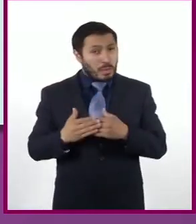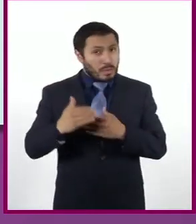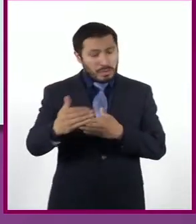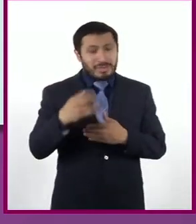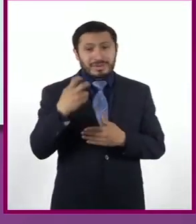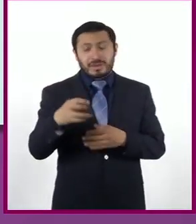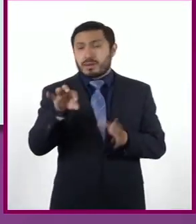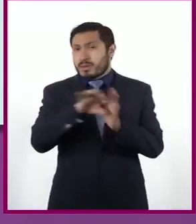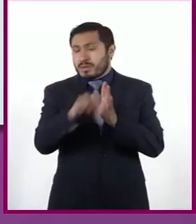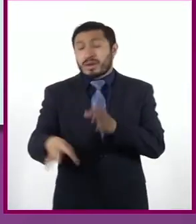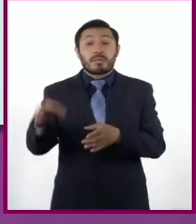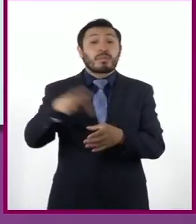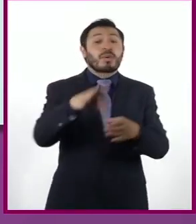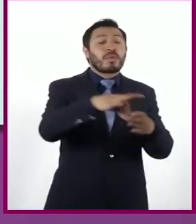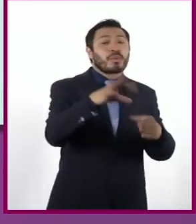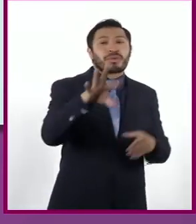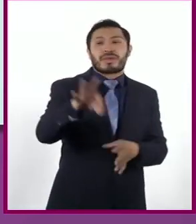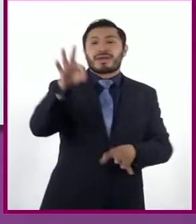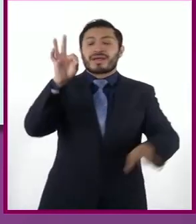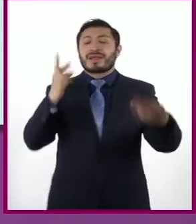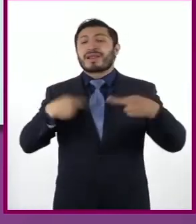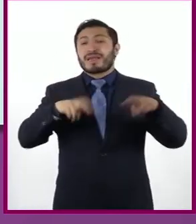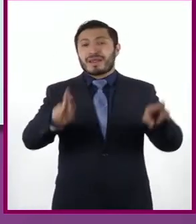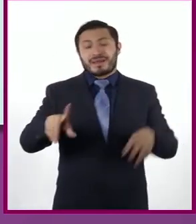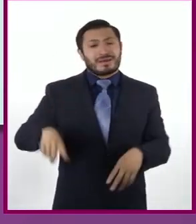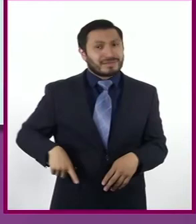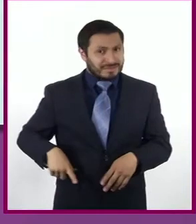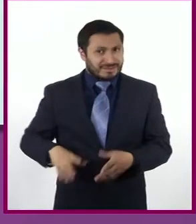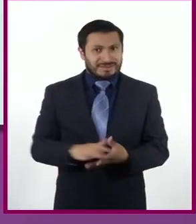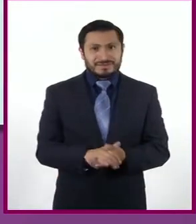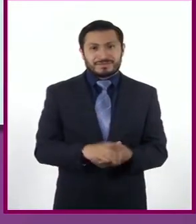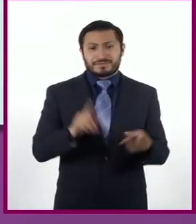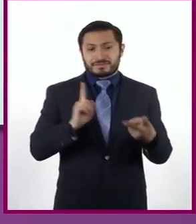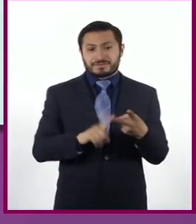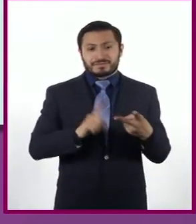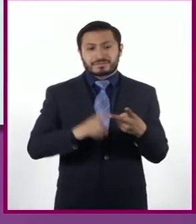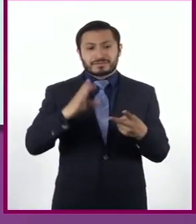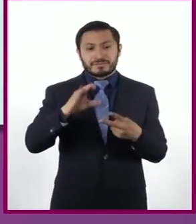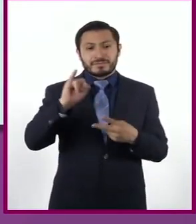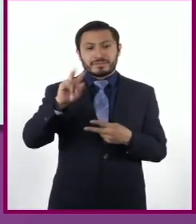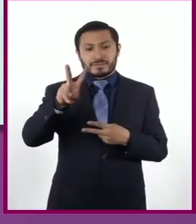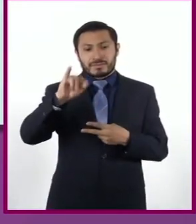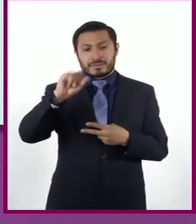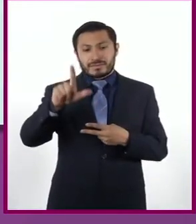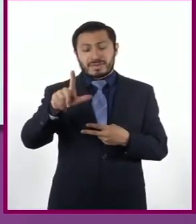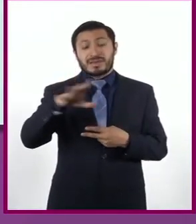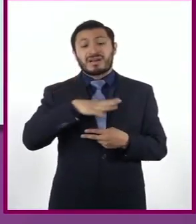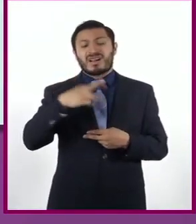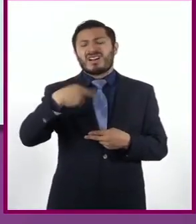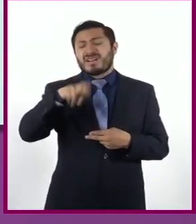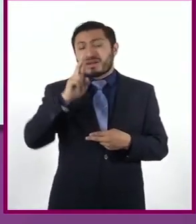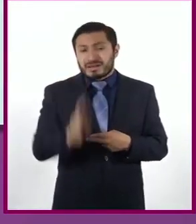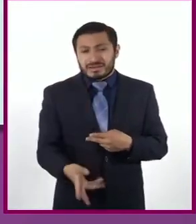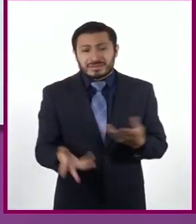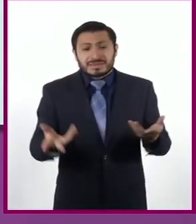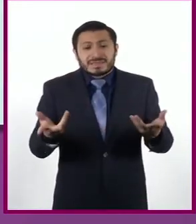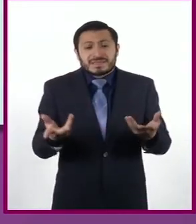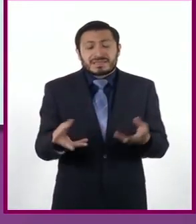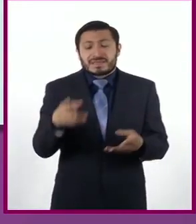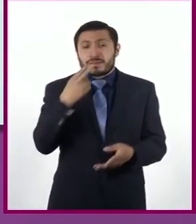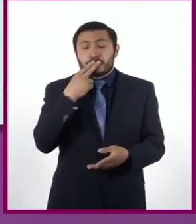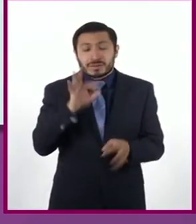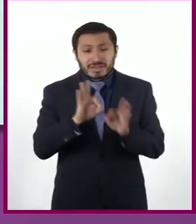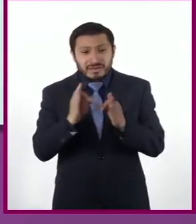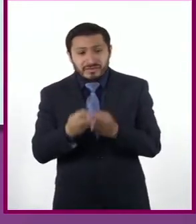de votar para elegir representantes. La dimensión civil consiste en el uso de mecanismos para